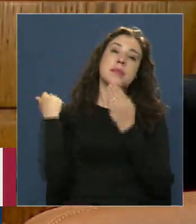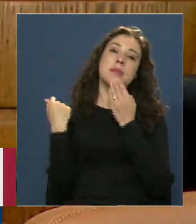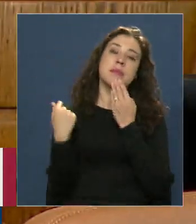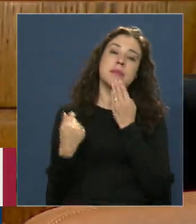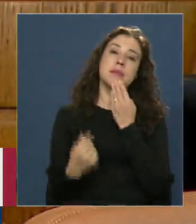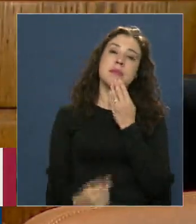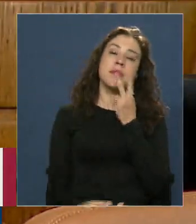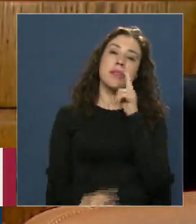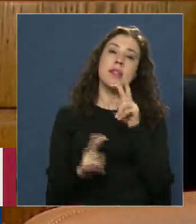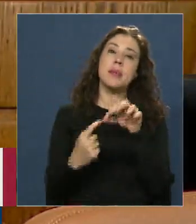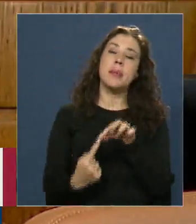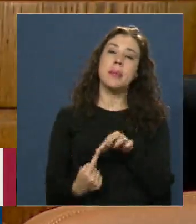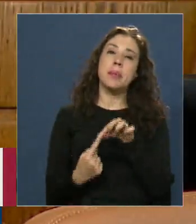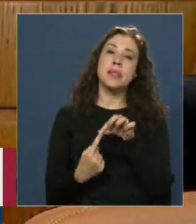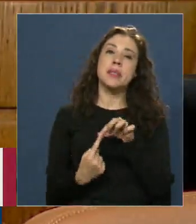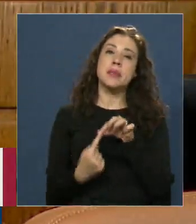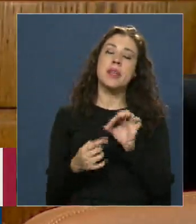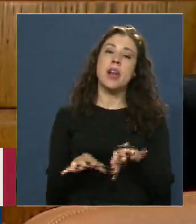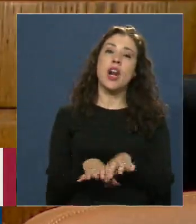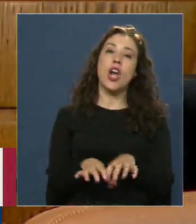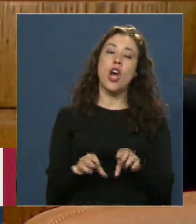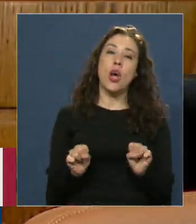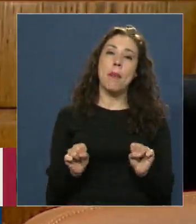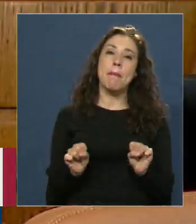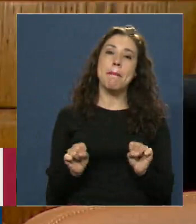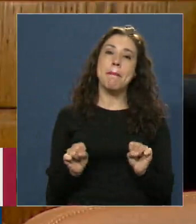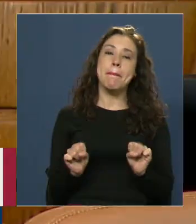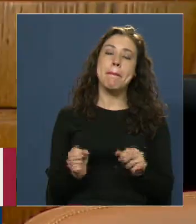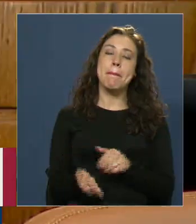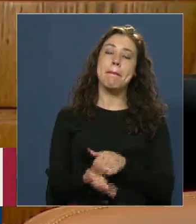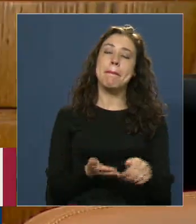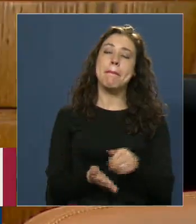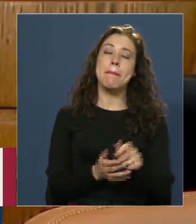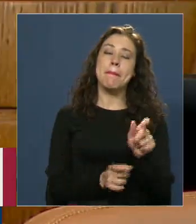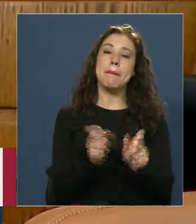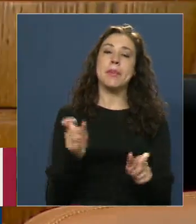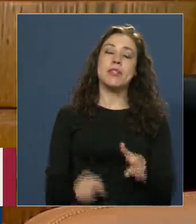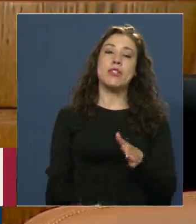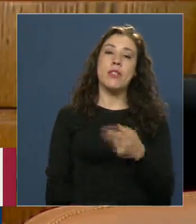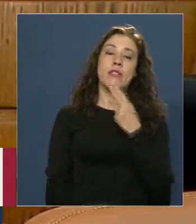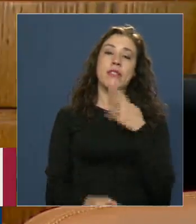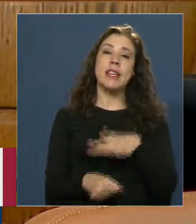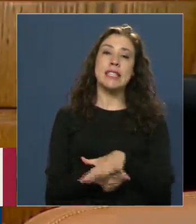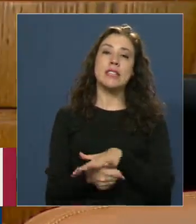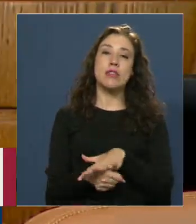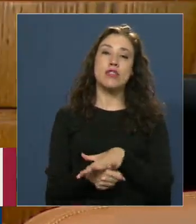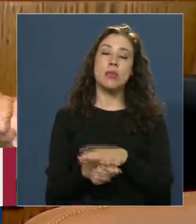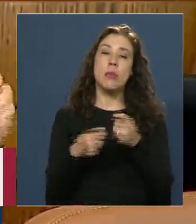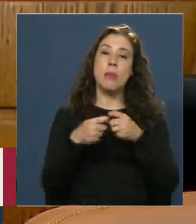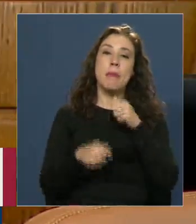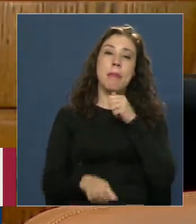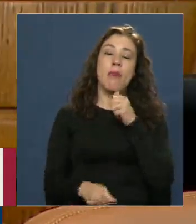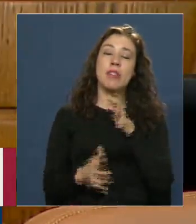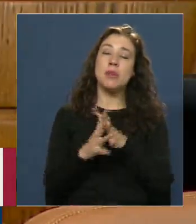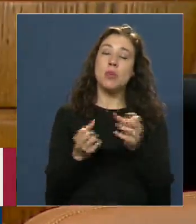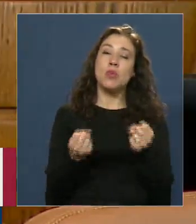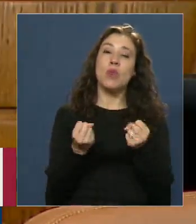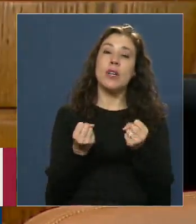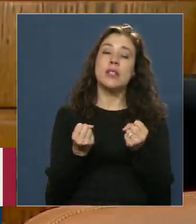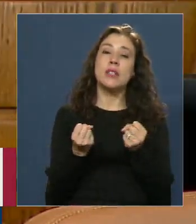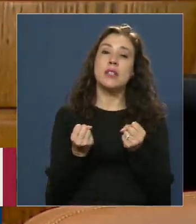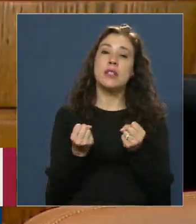lo principal, que es el compromiso con los millones de personas que aún viven en situación de pobreza, pobreza extrema o